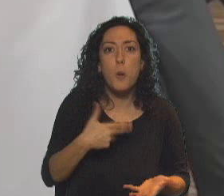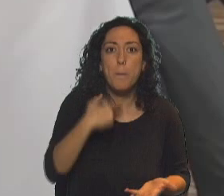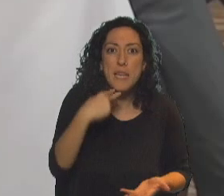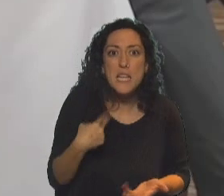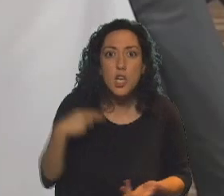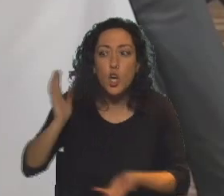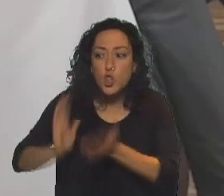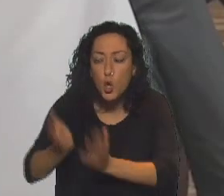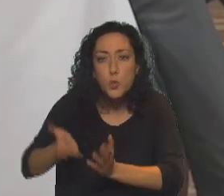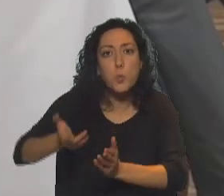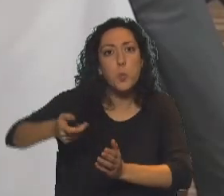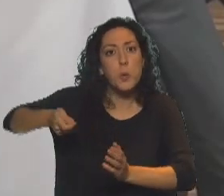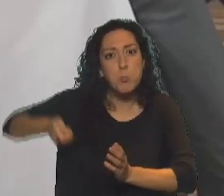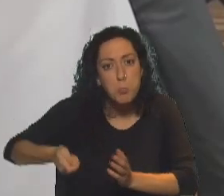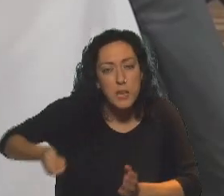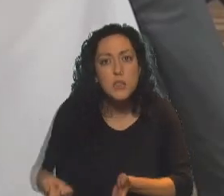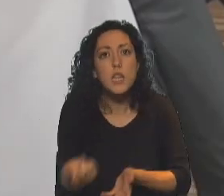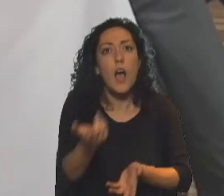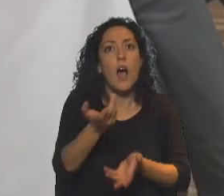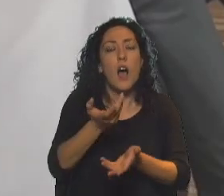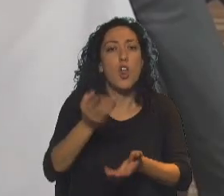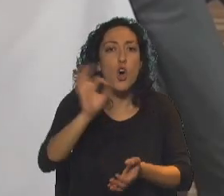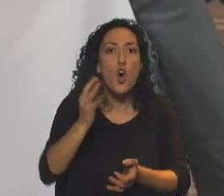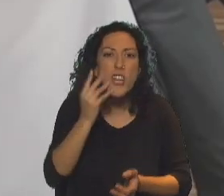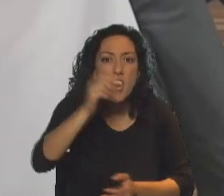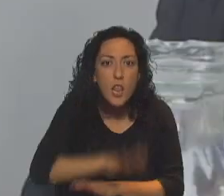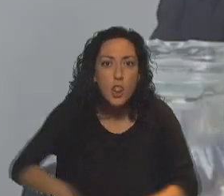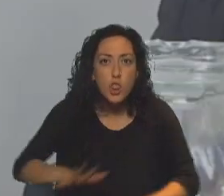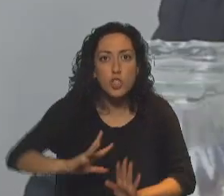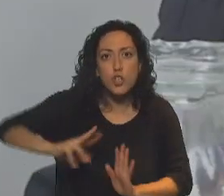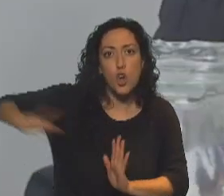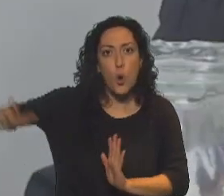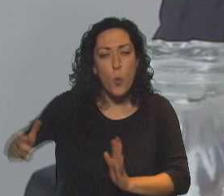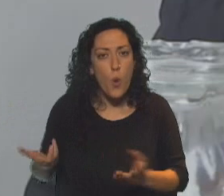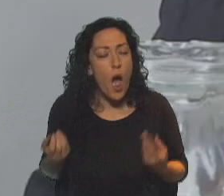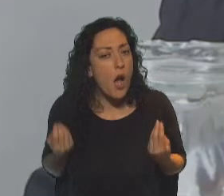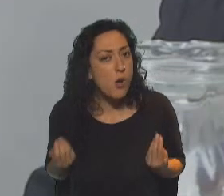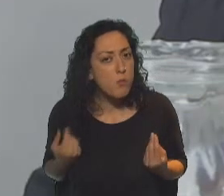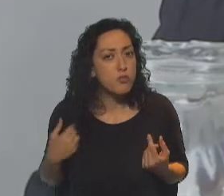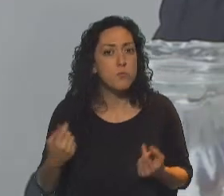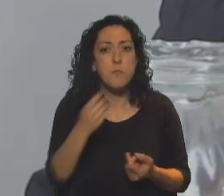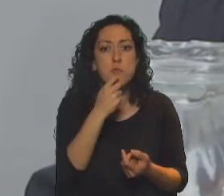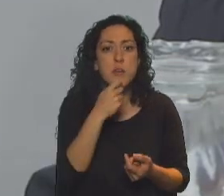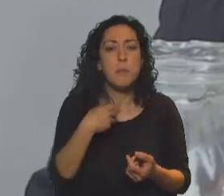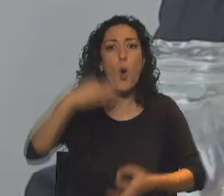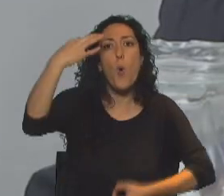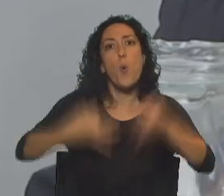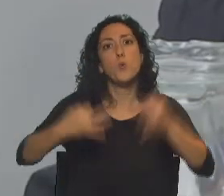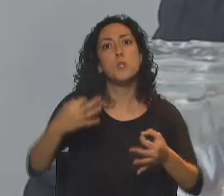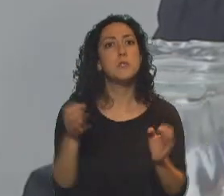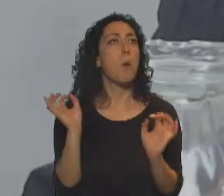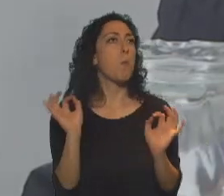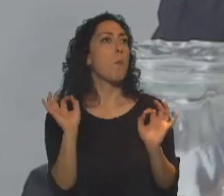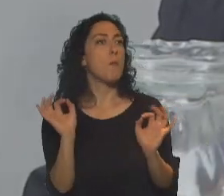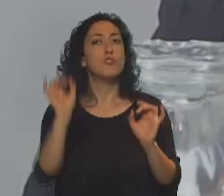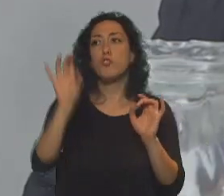torturado y matado y desaparecido y además me hubieran robado un nieto si hubiera sido de reclamar únicamente justicia y aplicación de la ley,